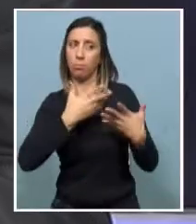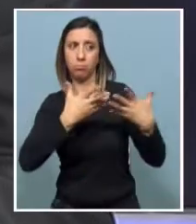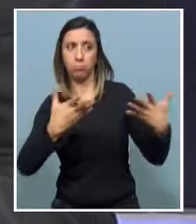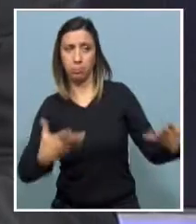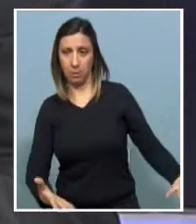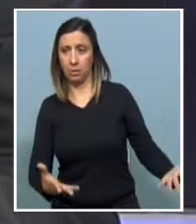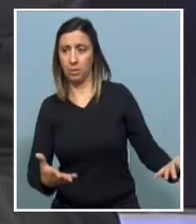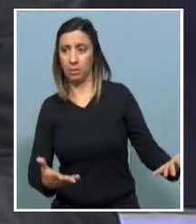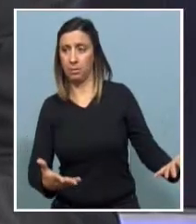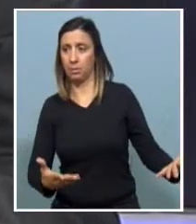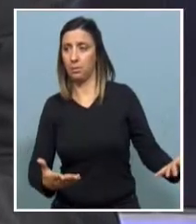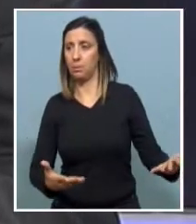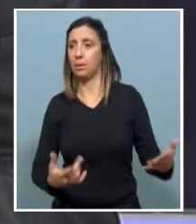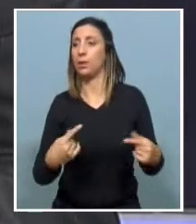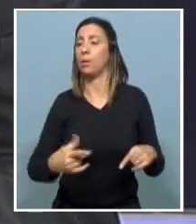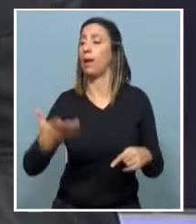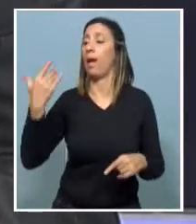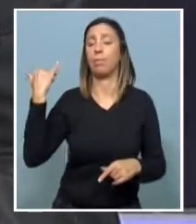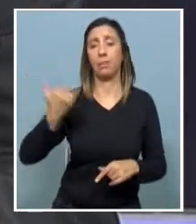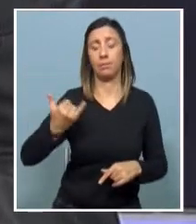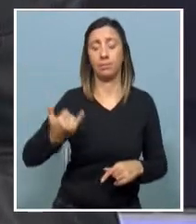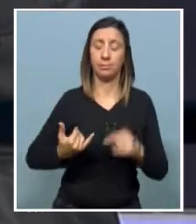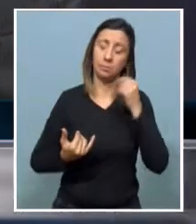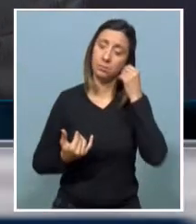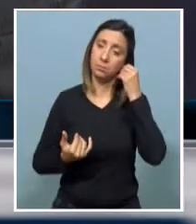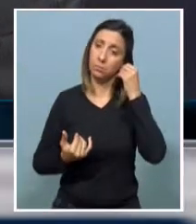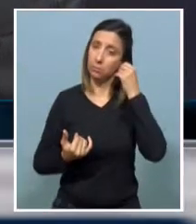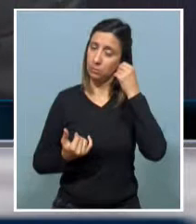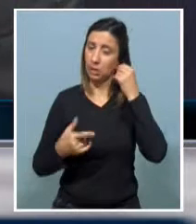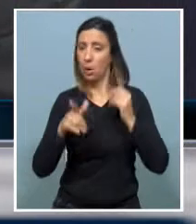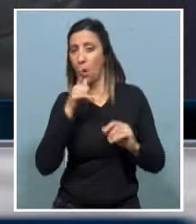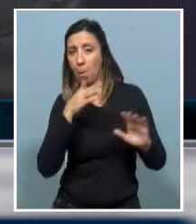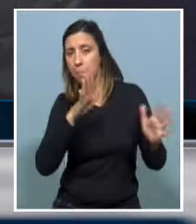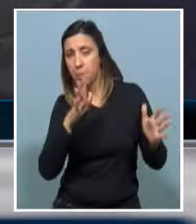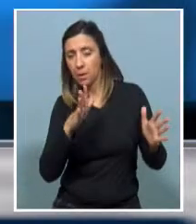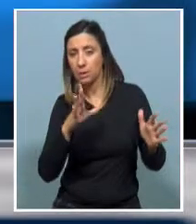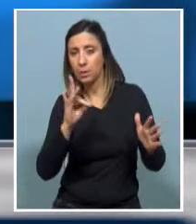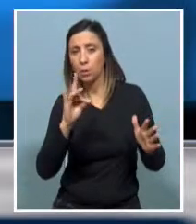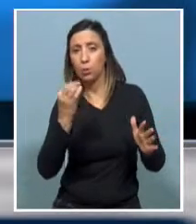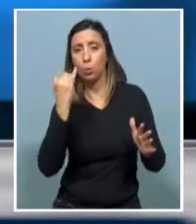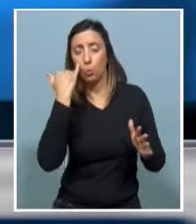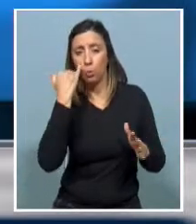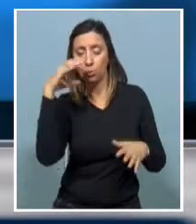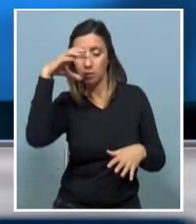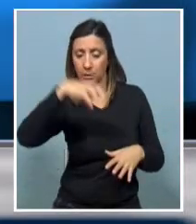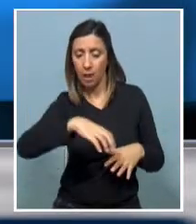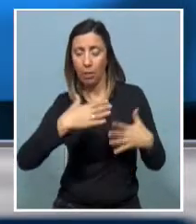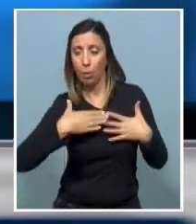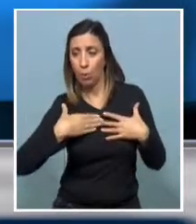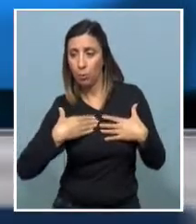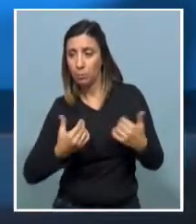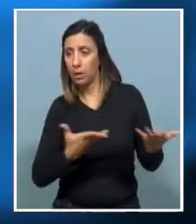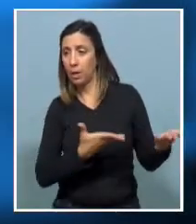ampliación sobre la estructura sanitaria existente, algo muy parecido a lo que vamos a hacer en Dupuy con este nuevo centro